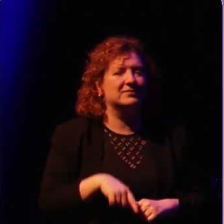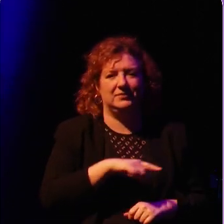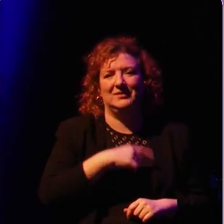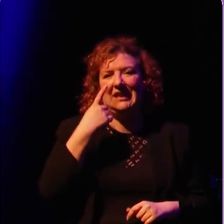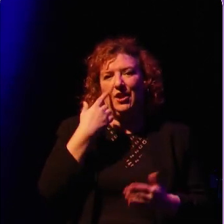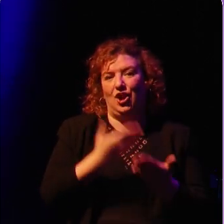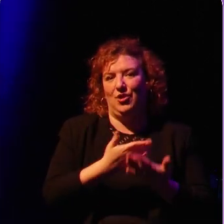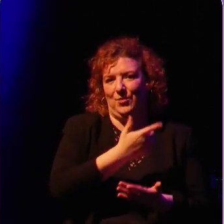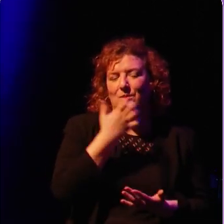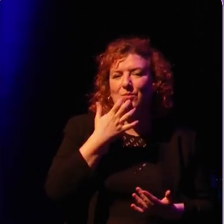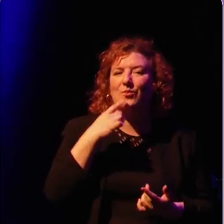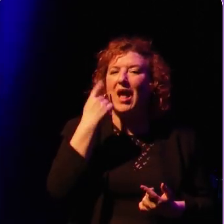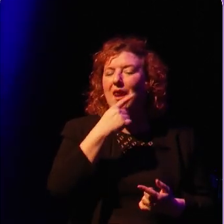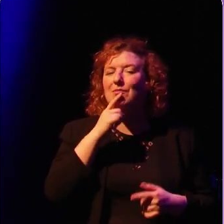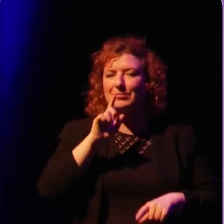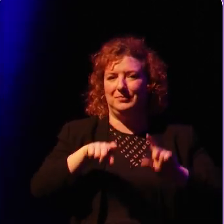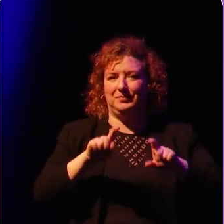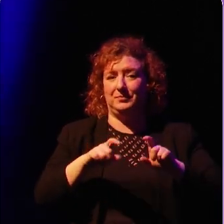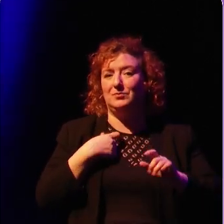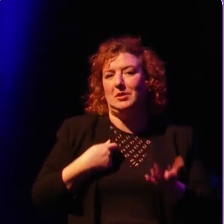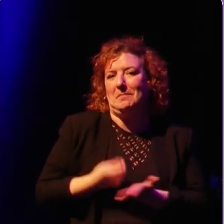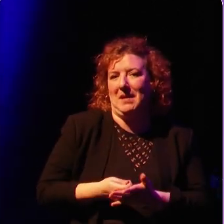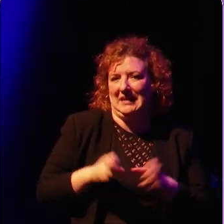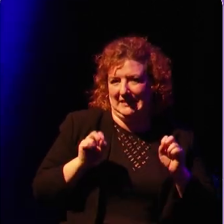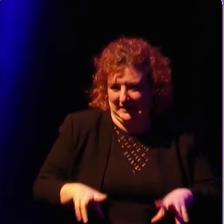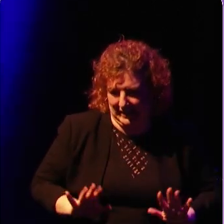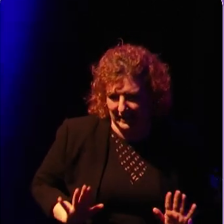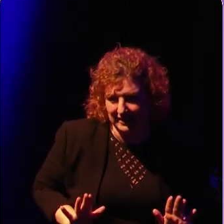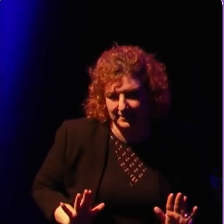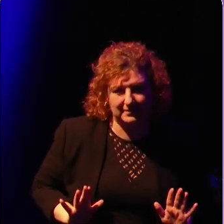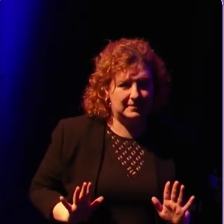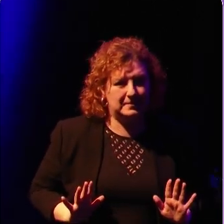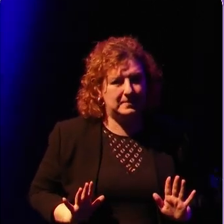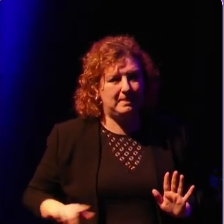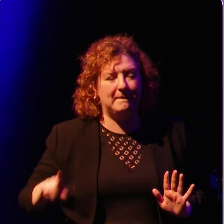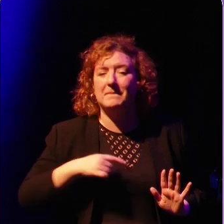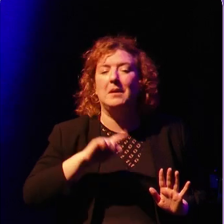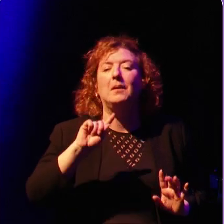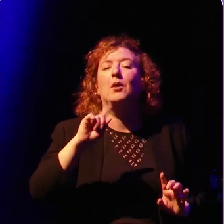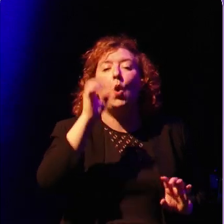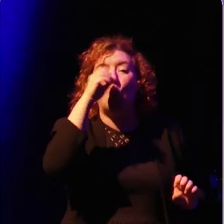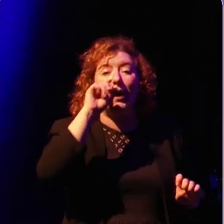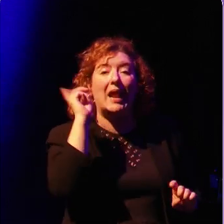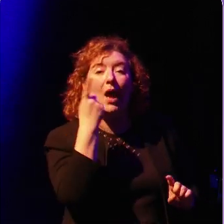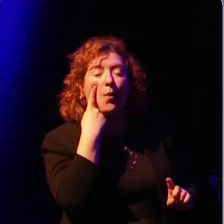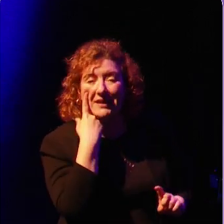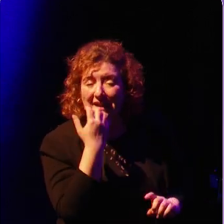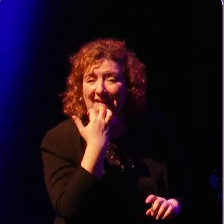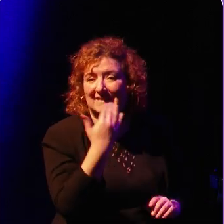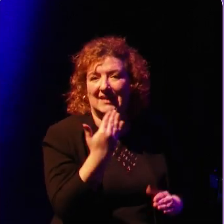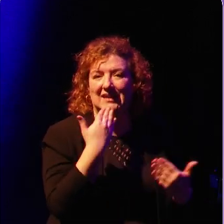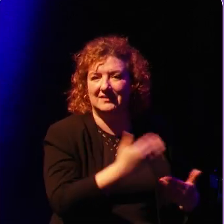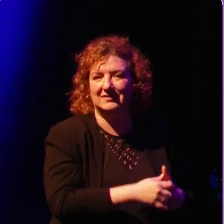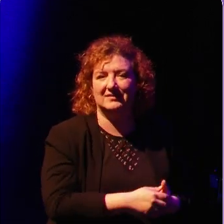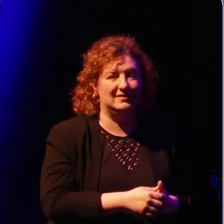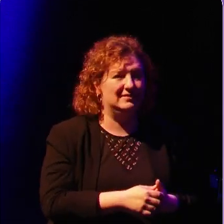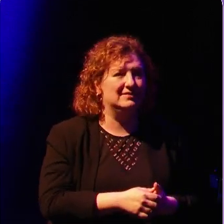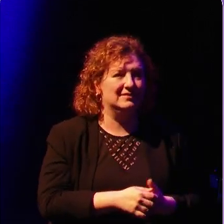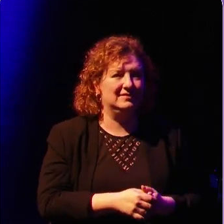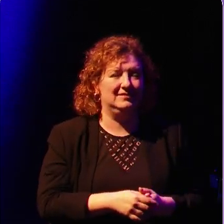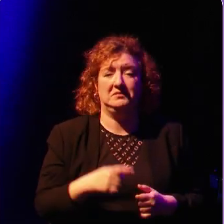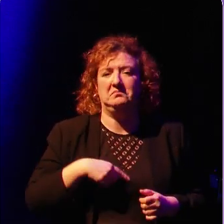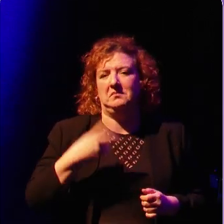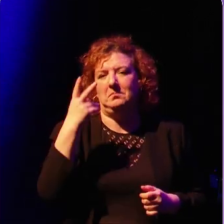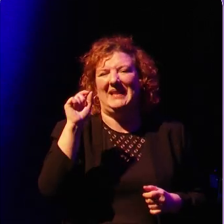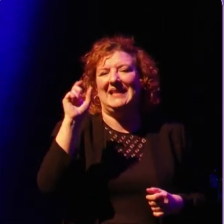qué? Porque no he pagado. Porque he utilizado el primero que me he encontrado por Google esta mañana y porque le he invertido